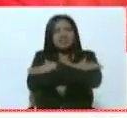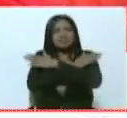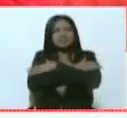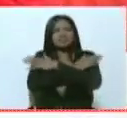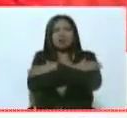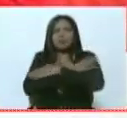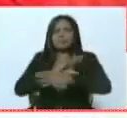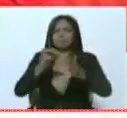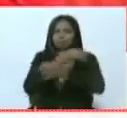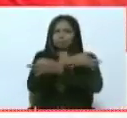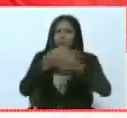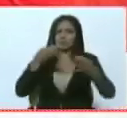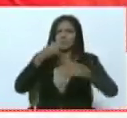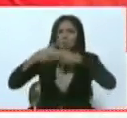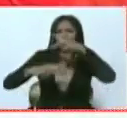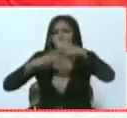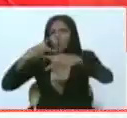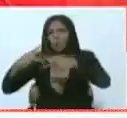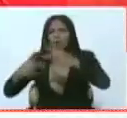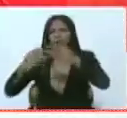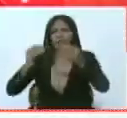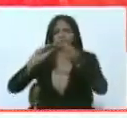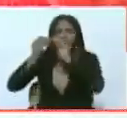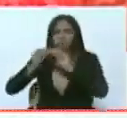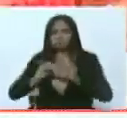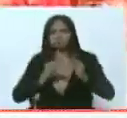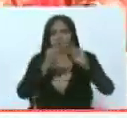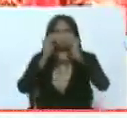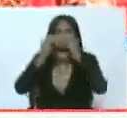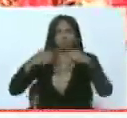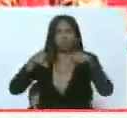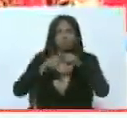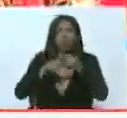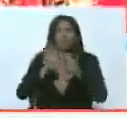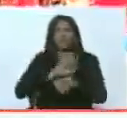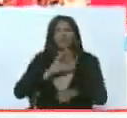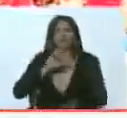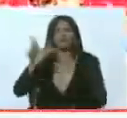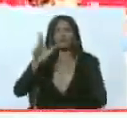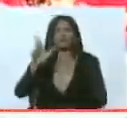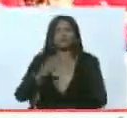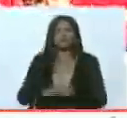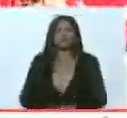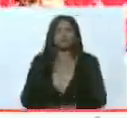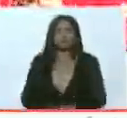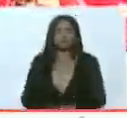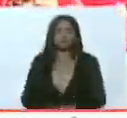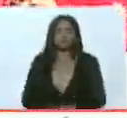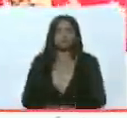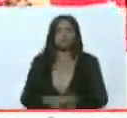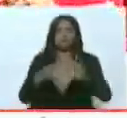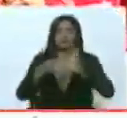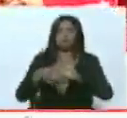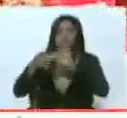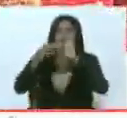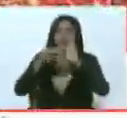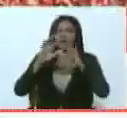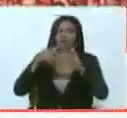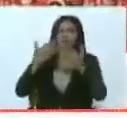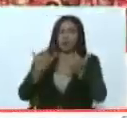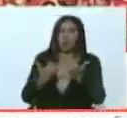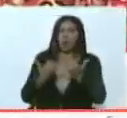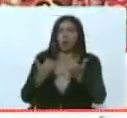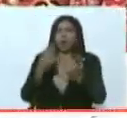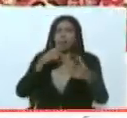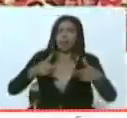el impecable proceso de reorganización del Partido Socialista Unido de Venezuela, que hoy nos deja